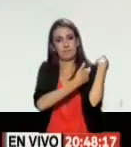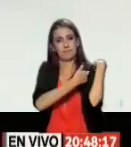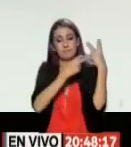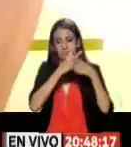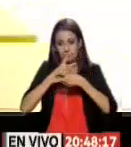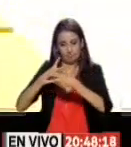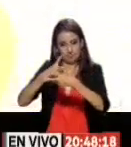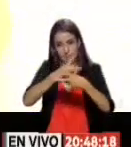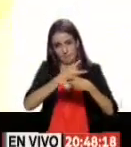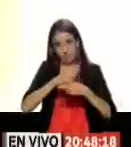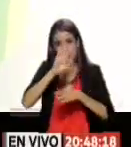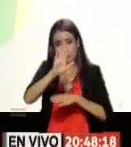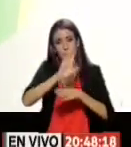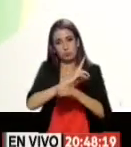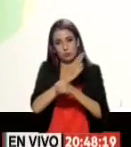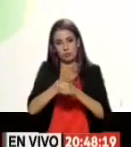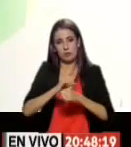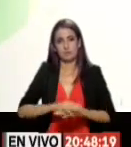cuidado por parte del usuario.